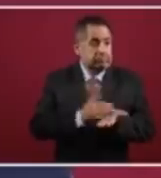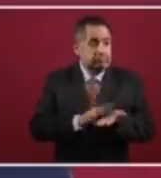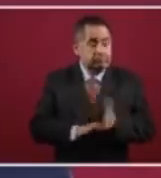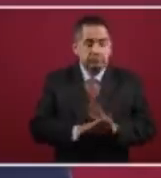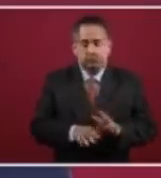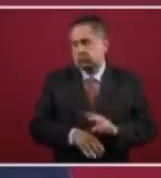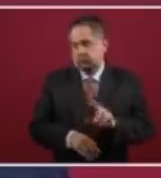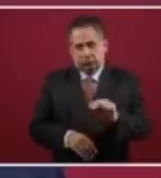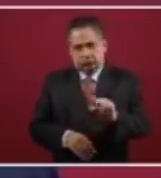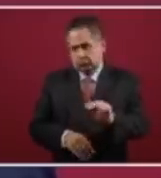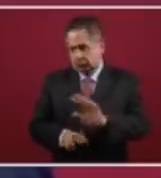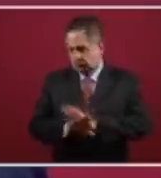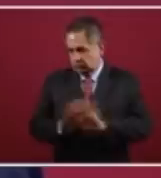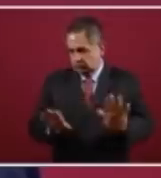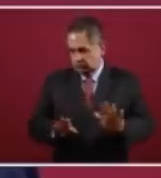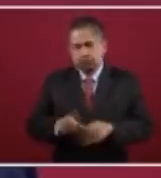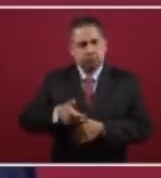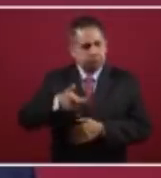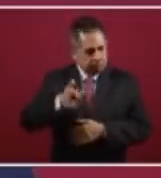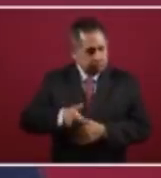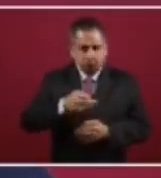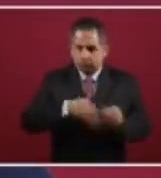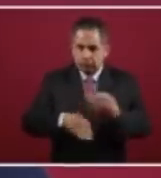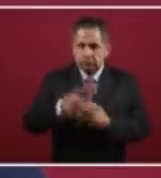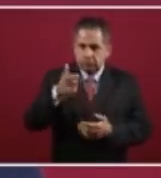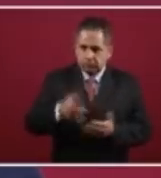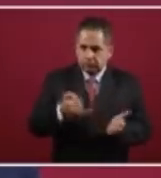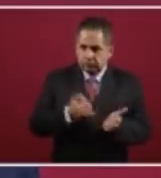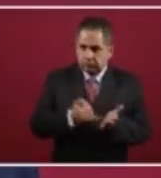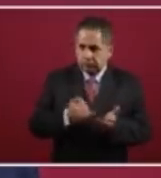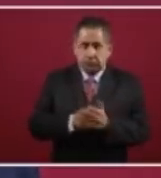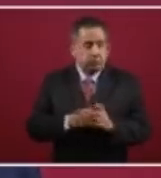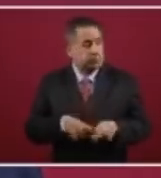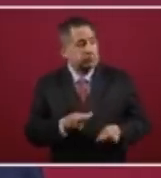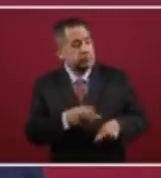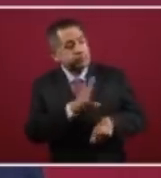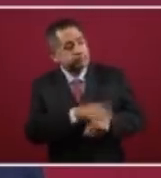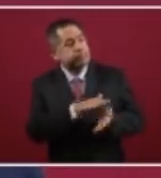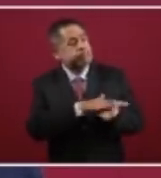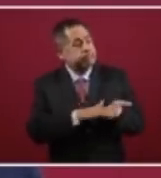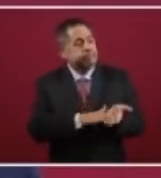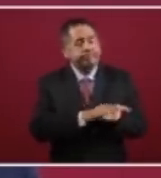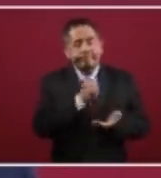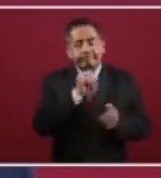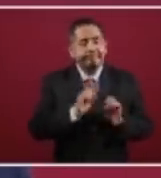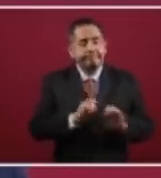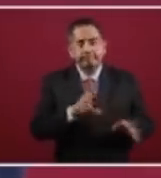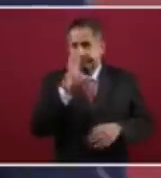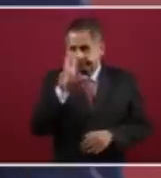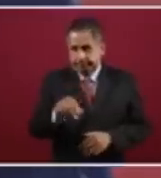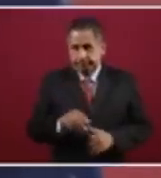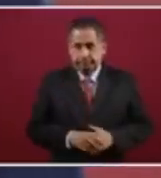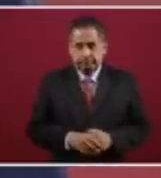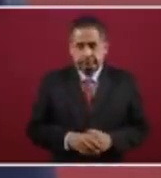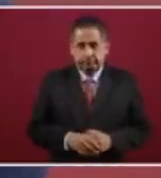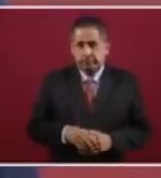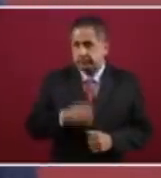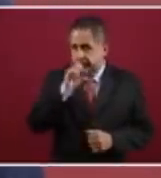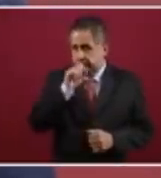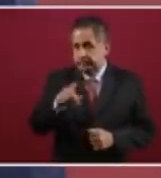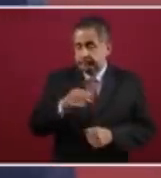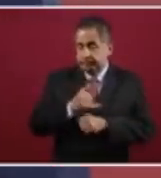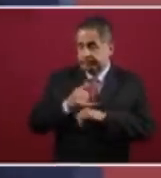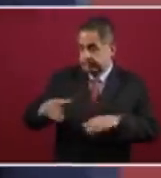que ya no, que ahora no hay condonaciones. Y tengo también